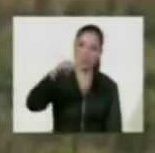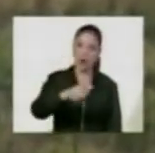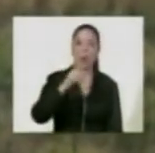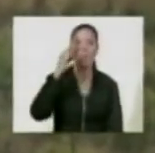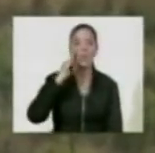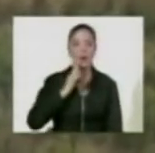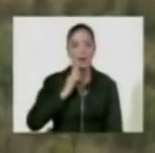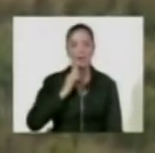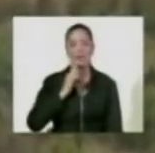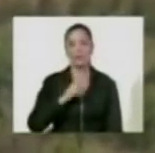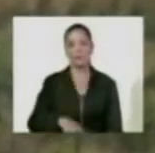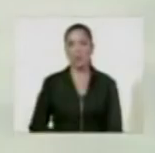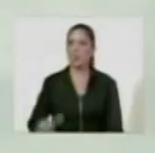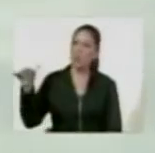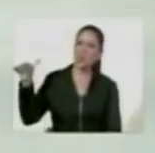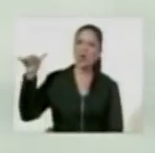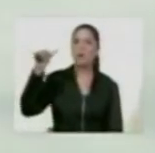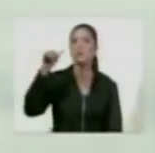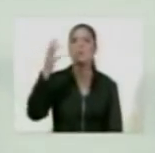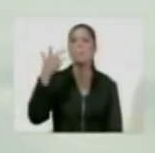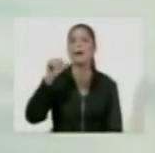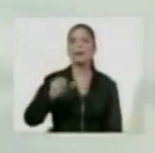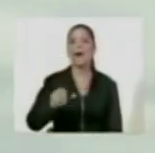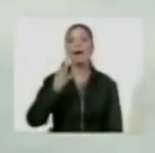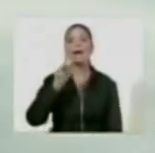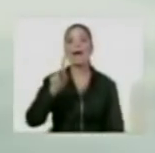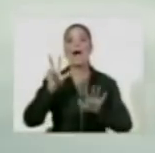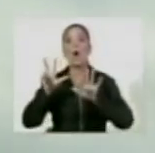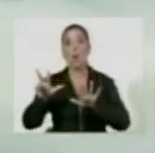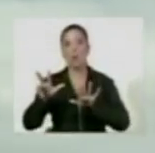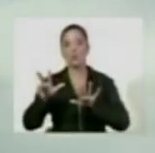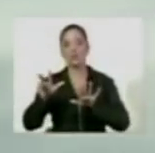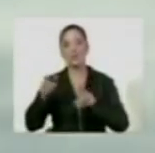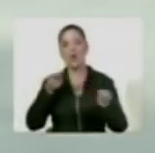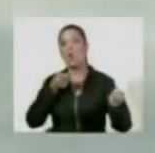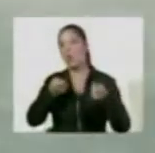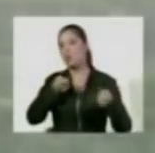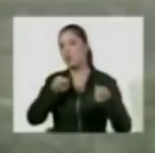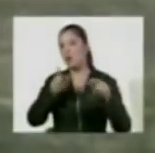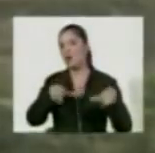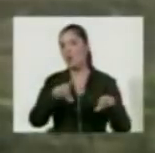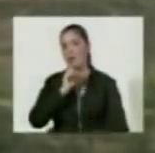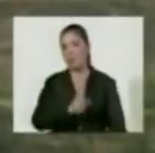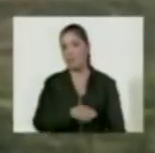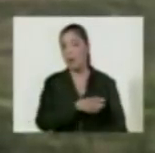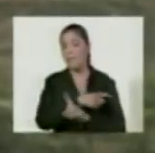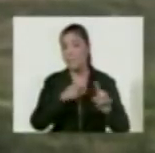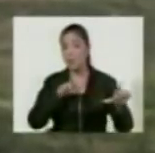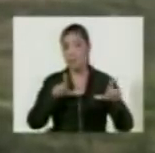bolivariana con unos aviones K-8, y logran contener el avance enemigo. Una vez que tienen